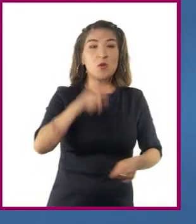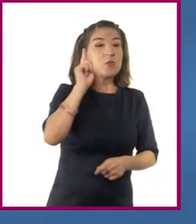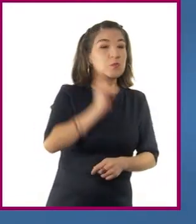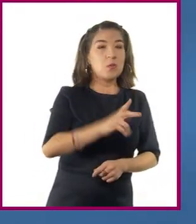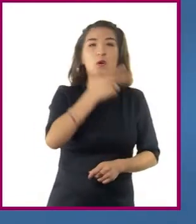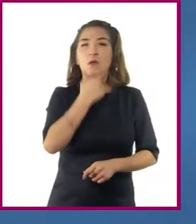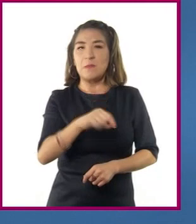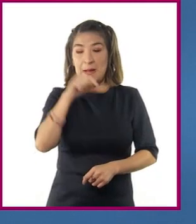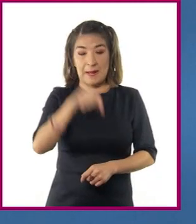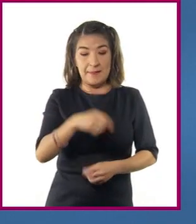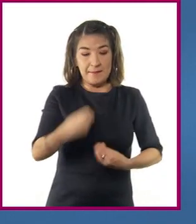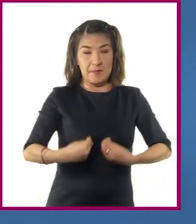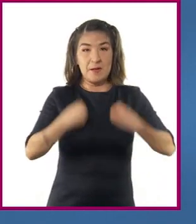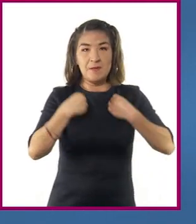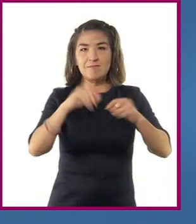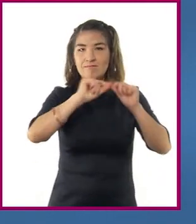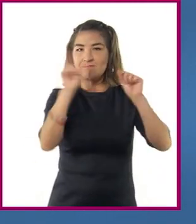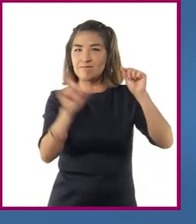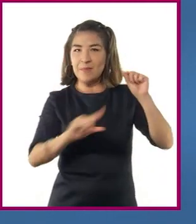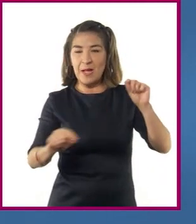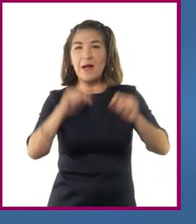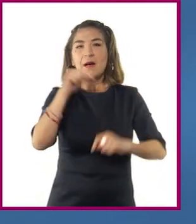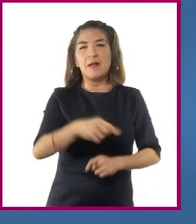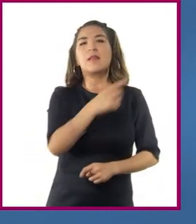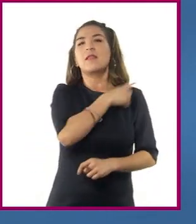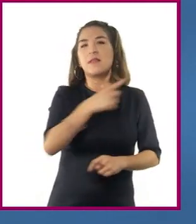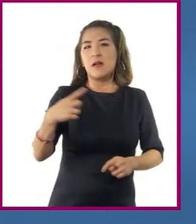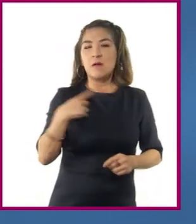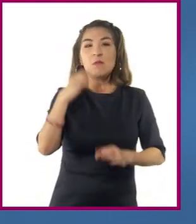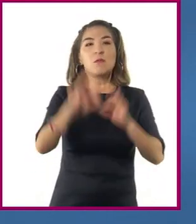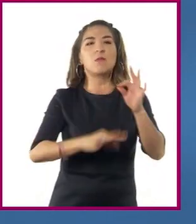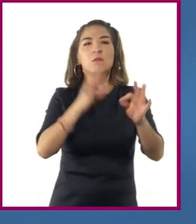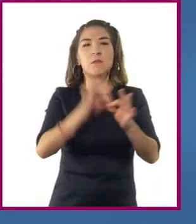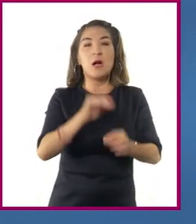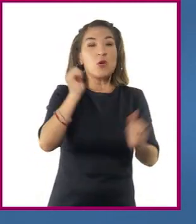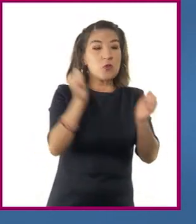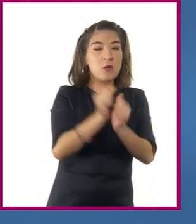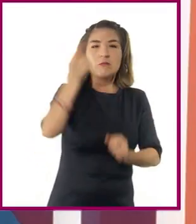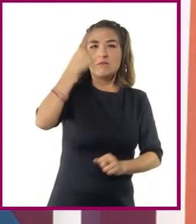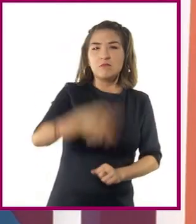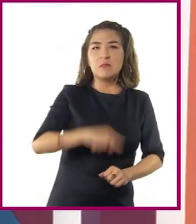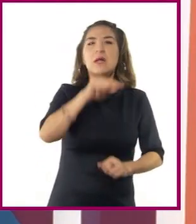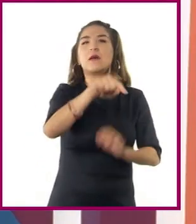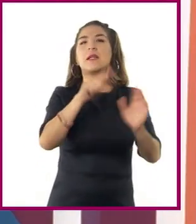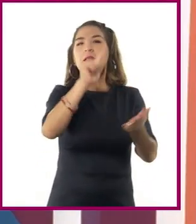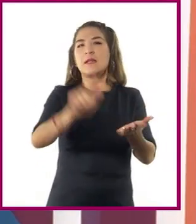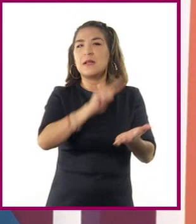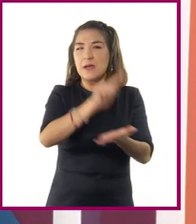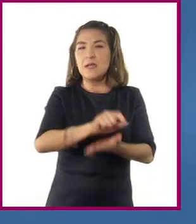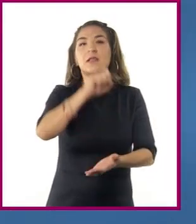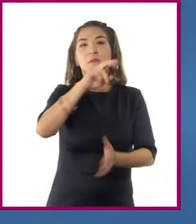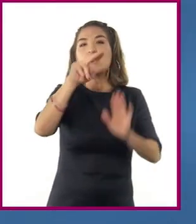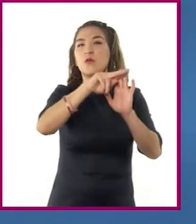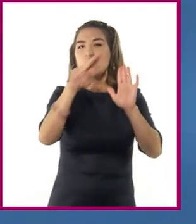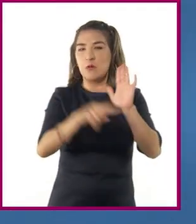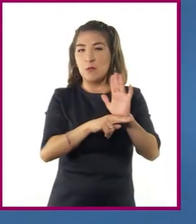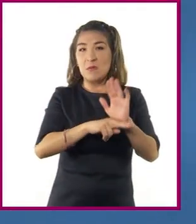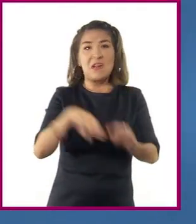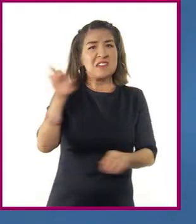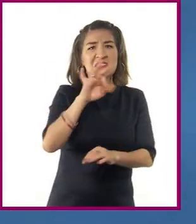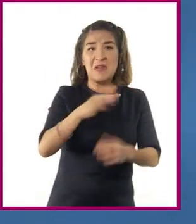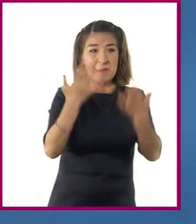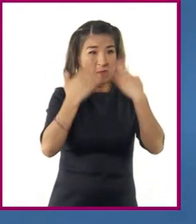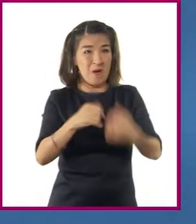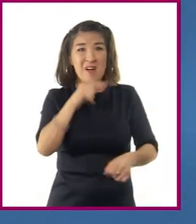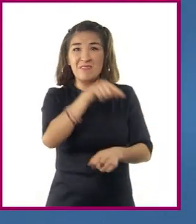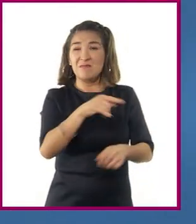y ciudadanos de este hermoso país, debemos cumplir con las leyes y normas que nos rigen. De no ser así, viviríamos